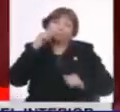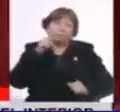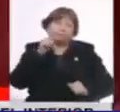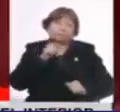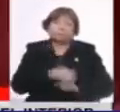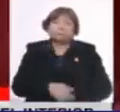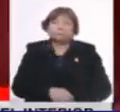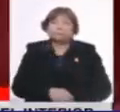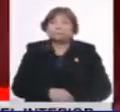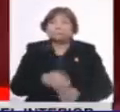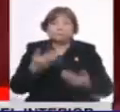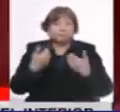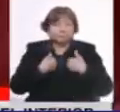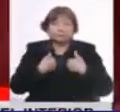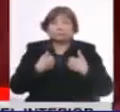que